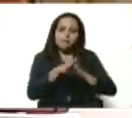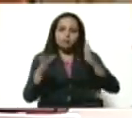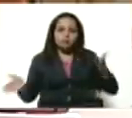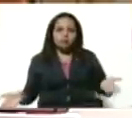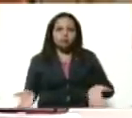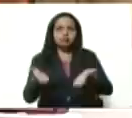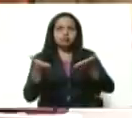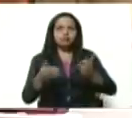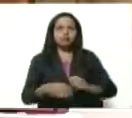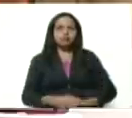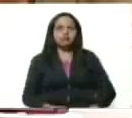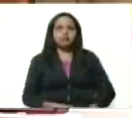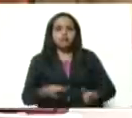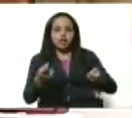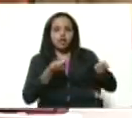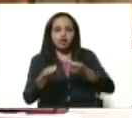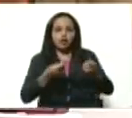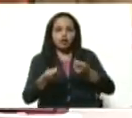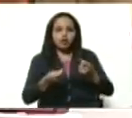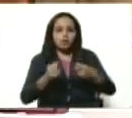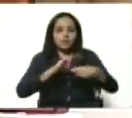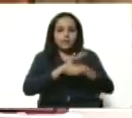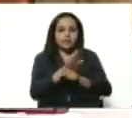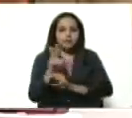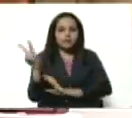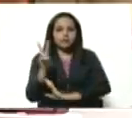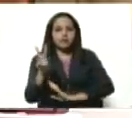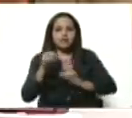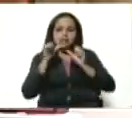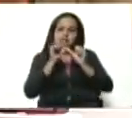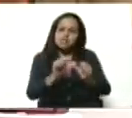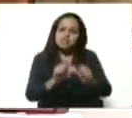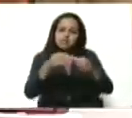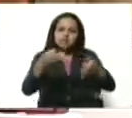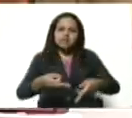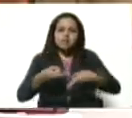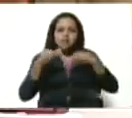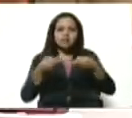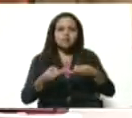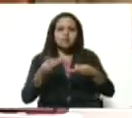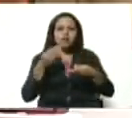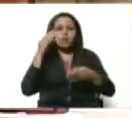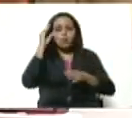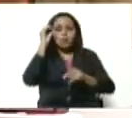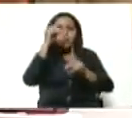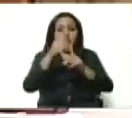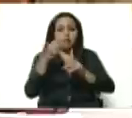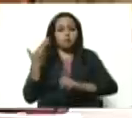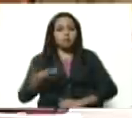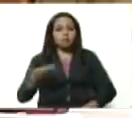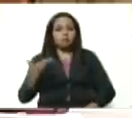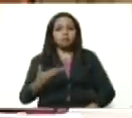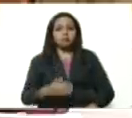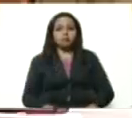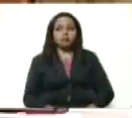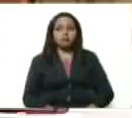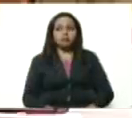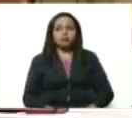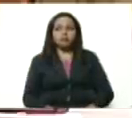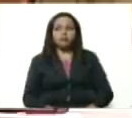en el control de esta pandemia en venezuela siempre teniendo como norte principal y como